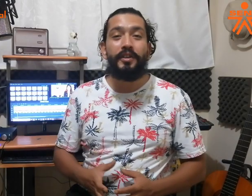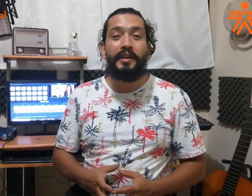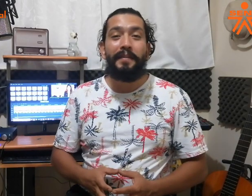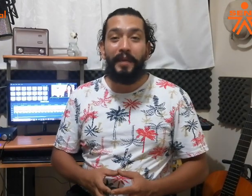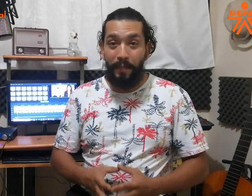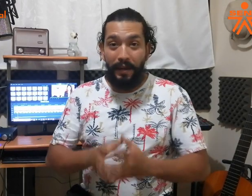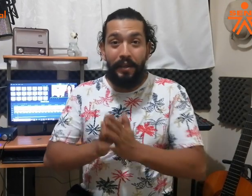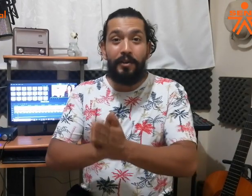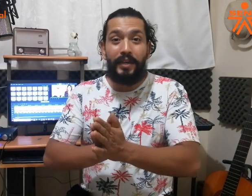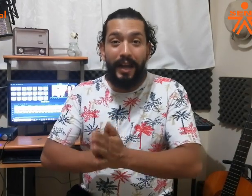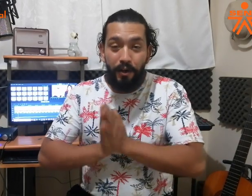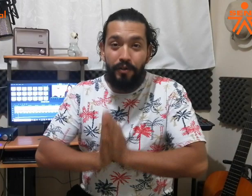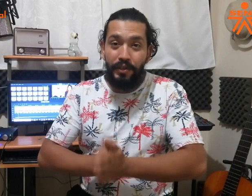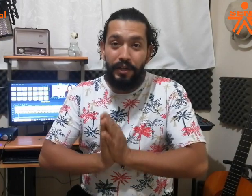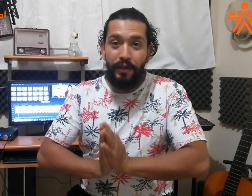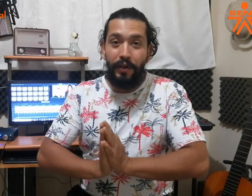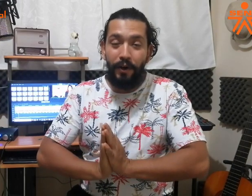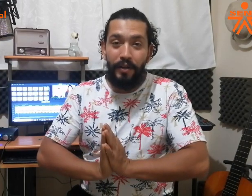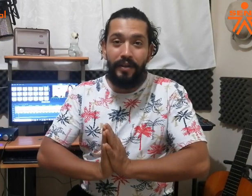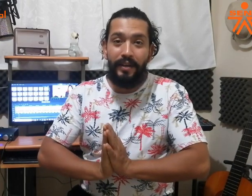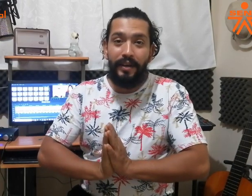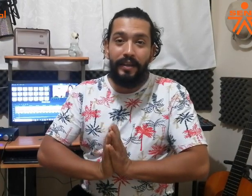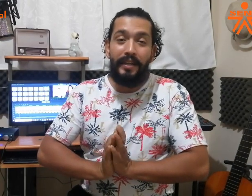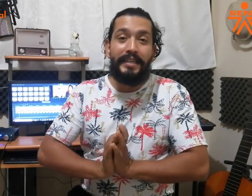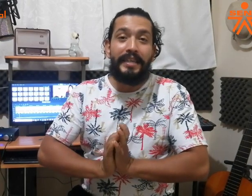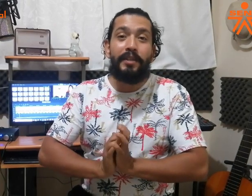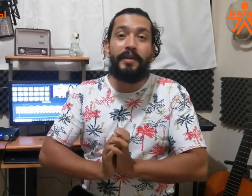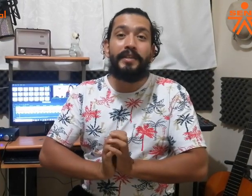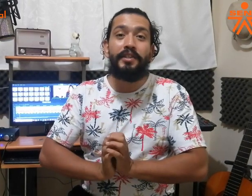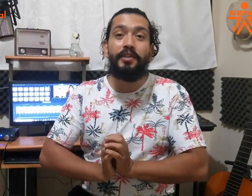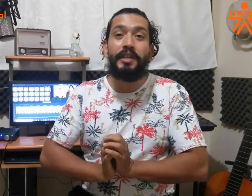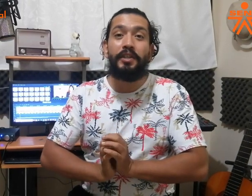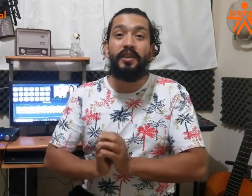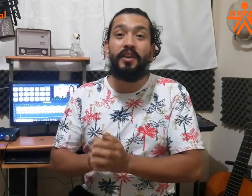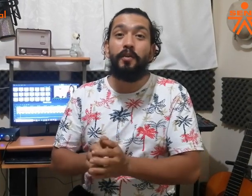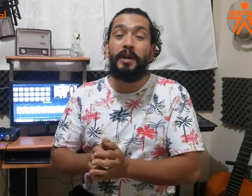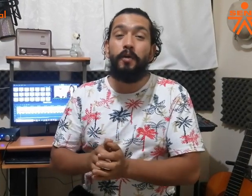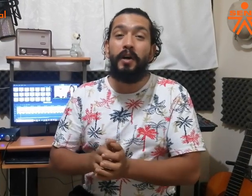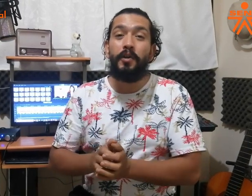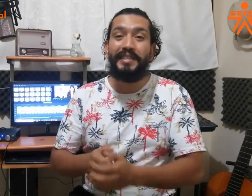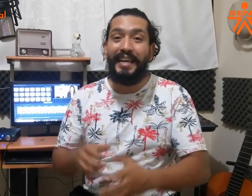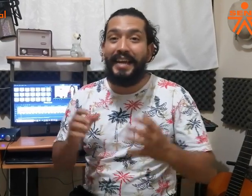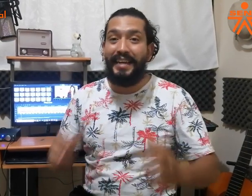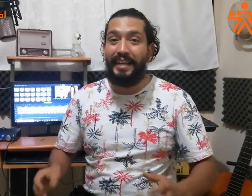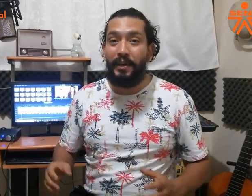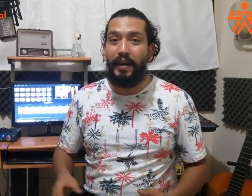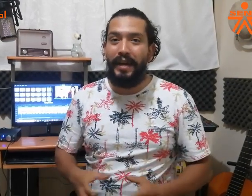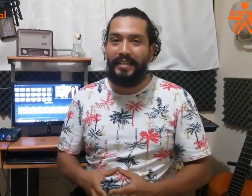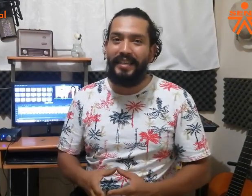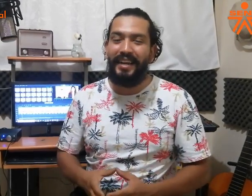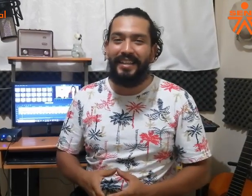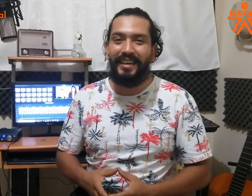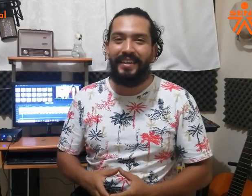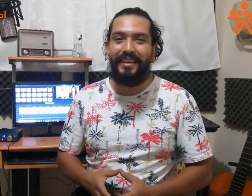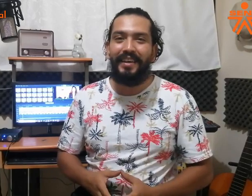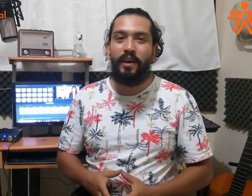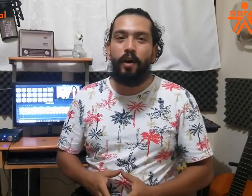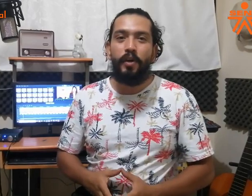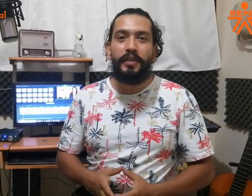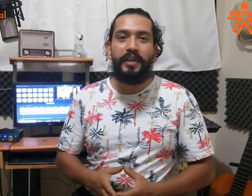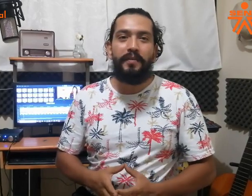A todos, bienvenidos al concierto de hoy del Centro de Atención Sector Agropecuario Sena Regional